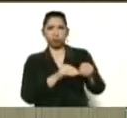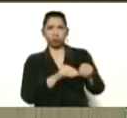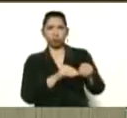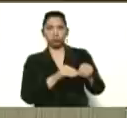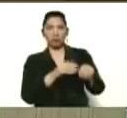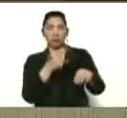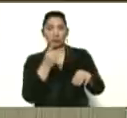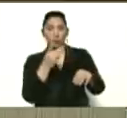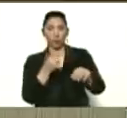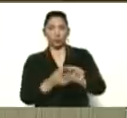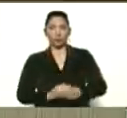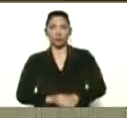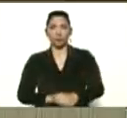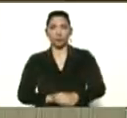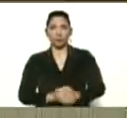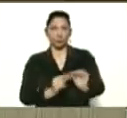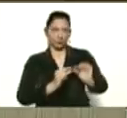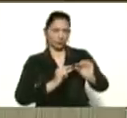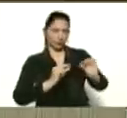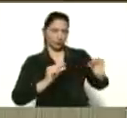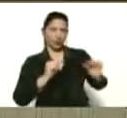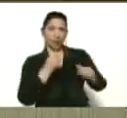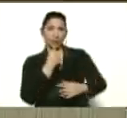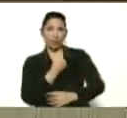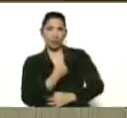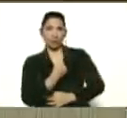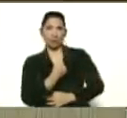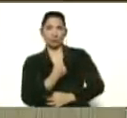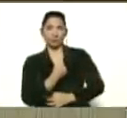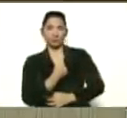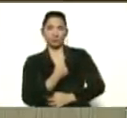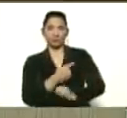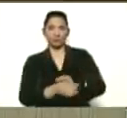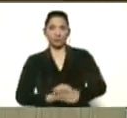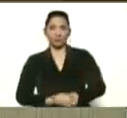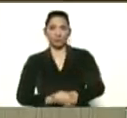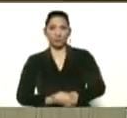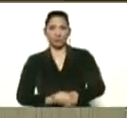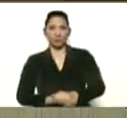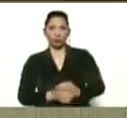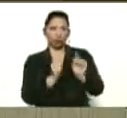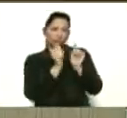lugar, la eléctrica chiquita lo que dice es que